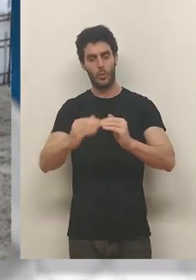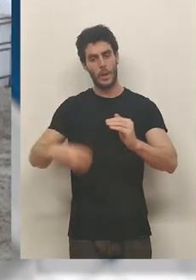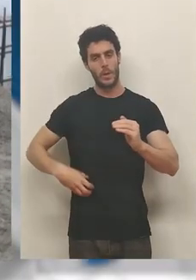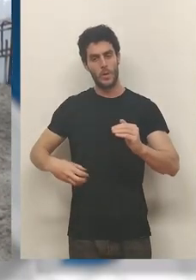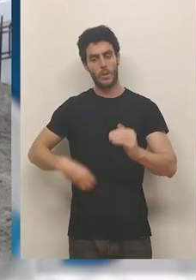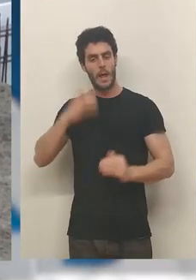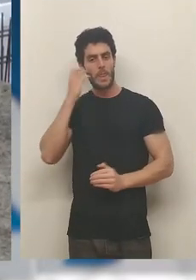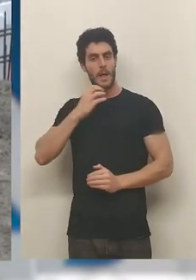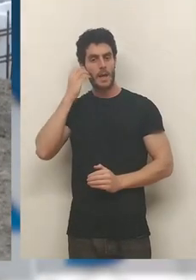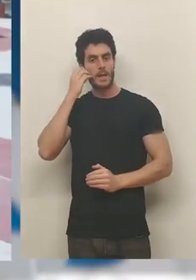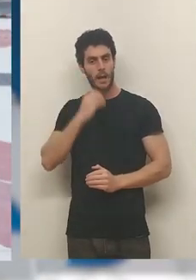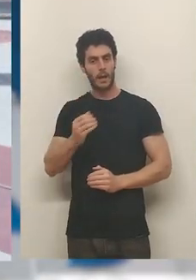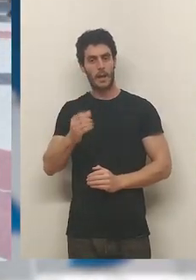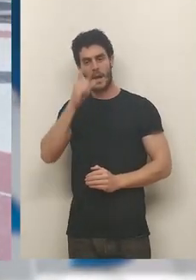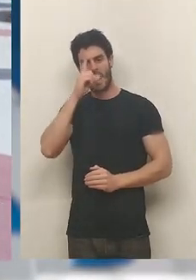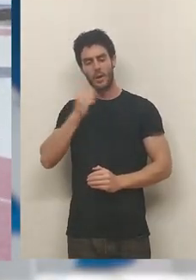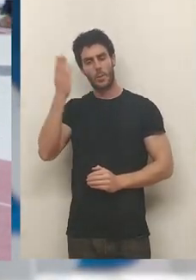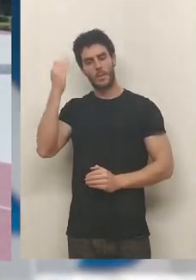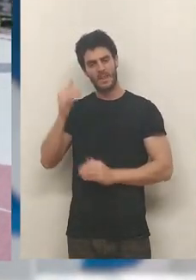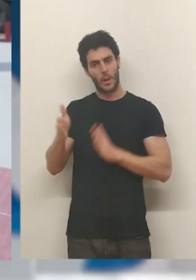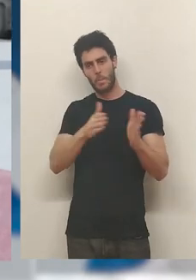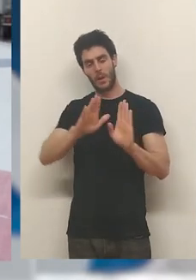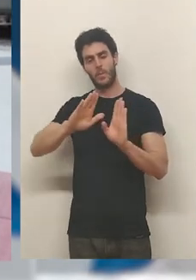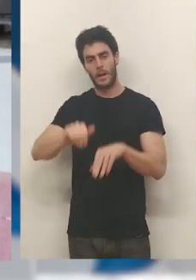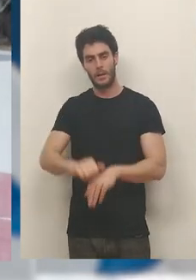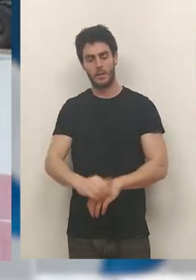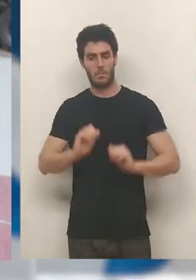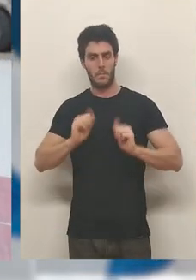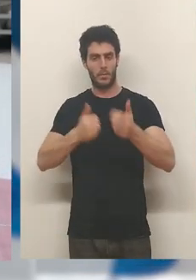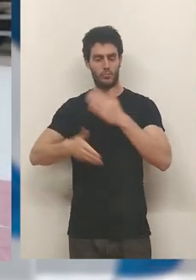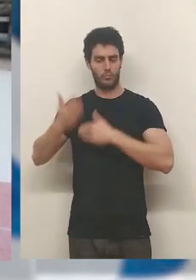demolición del túnel de Duques de Nájera, se iniciaron a finales de marzo del año pasado.